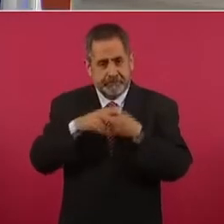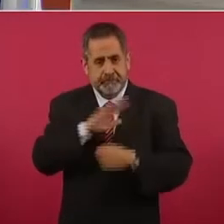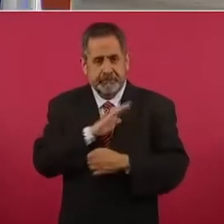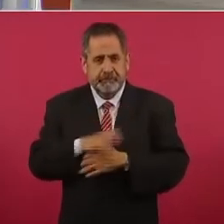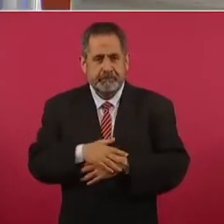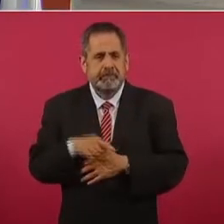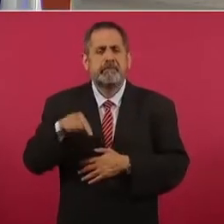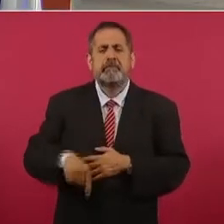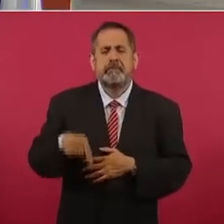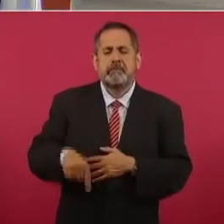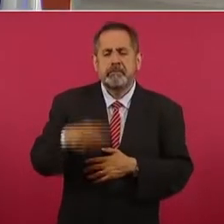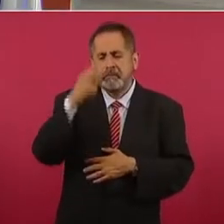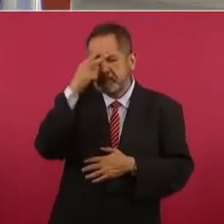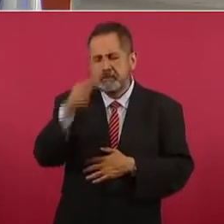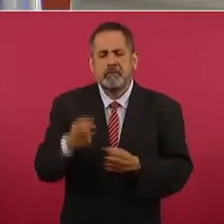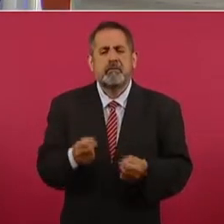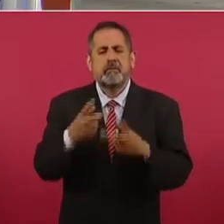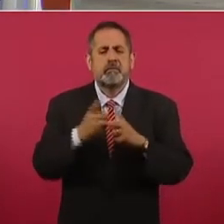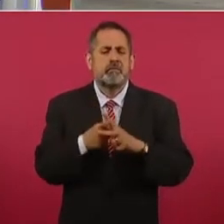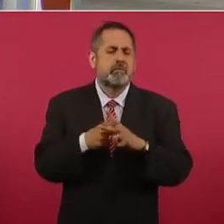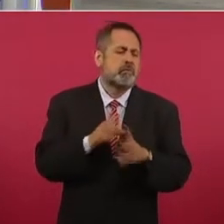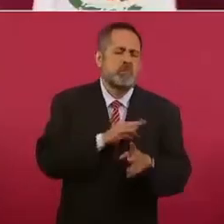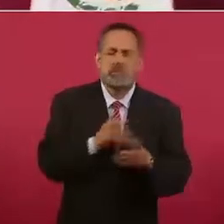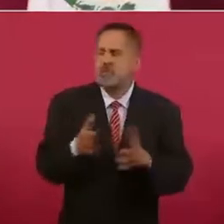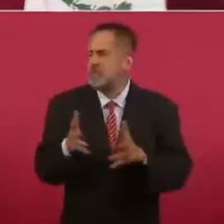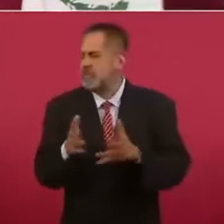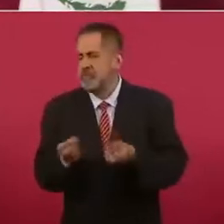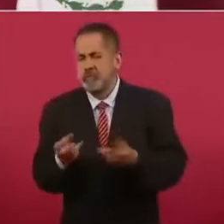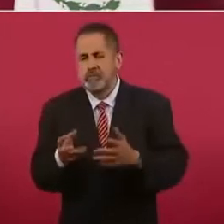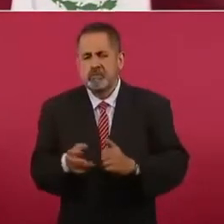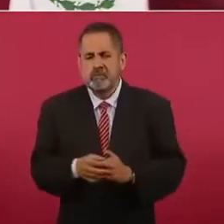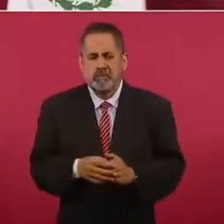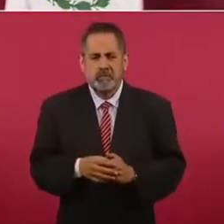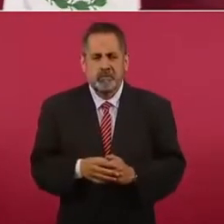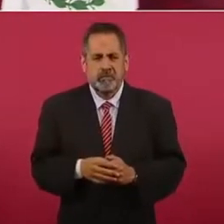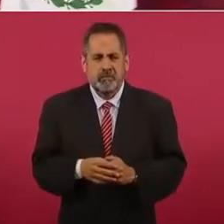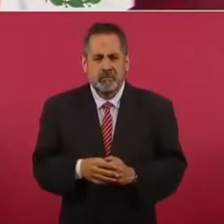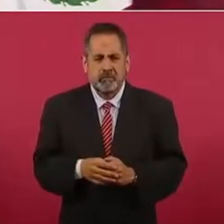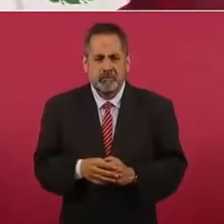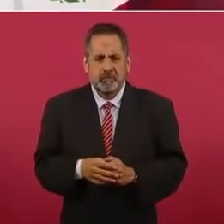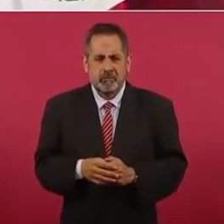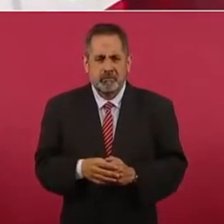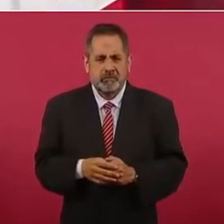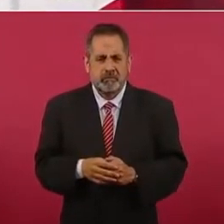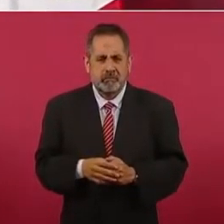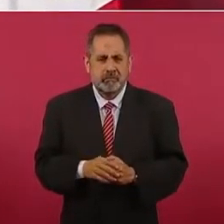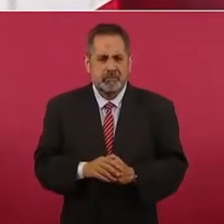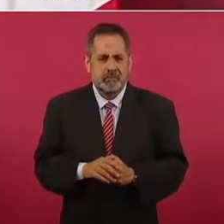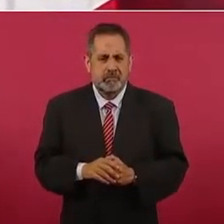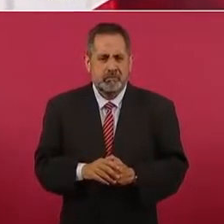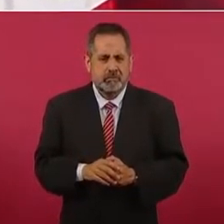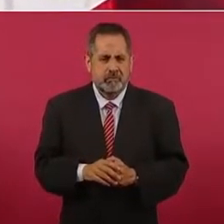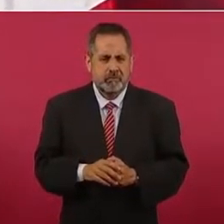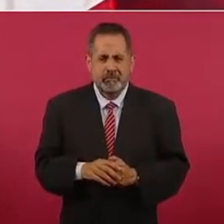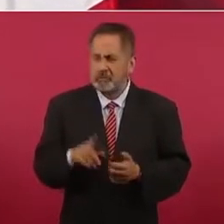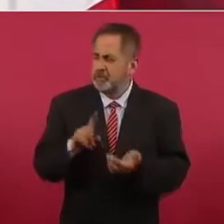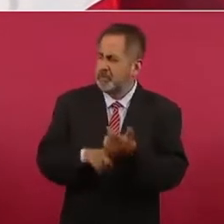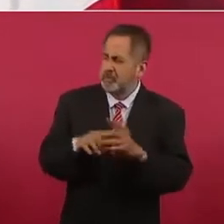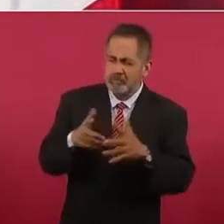promedio de la regular de 23.